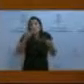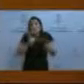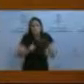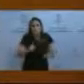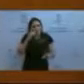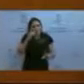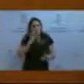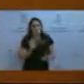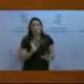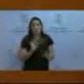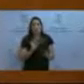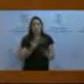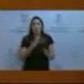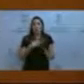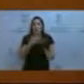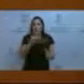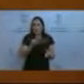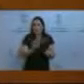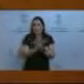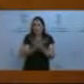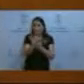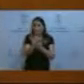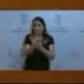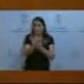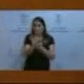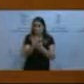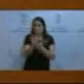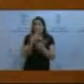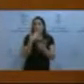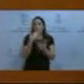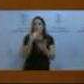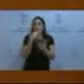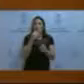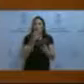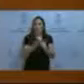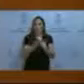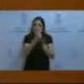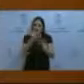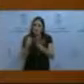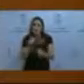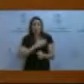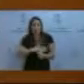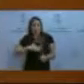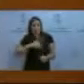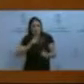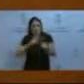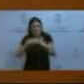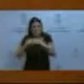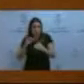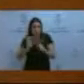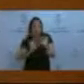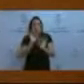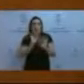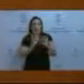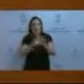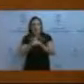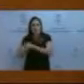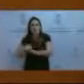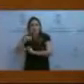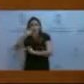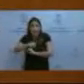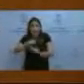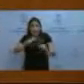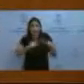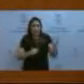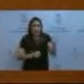con los propios servicios de empleo autonómicos sobre aspectos como carga de trabajo de cada uno, satisfacción del usuario o tasas de colocación, aquí no existen.